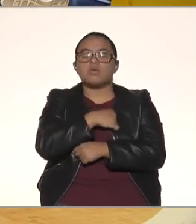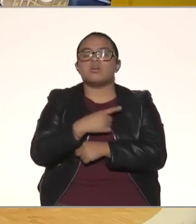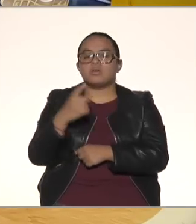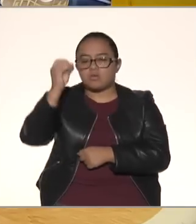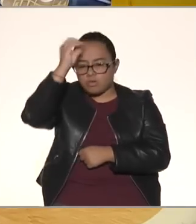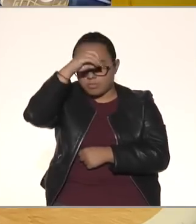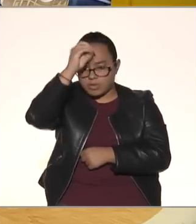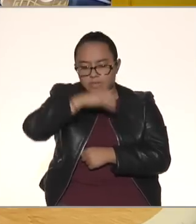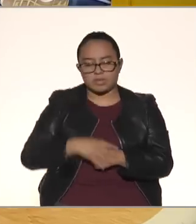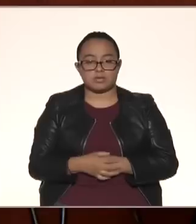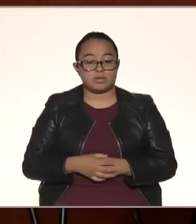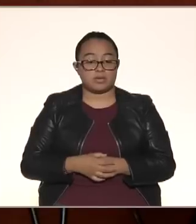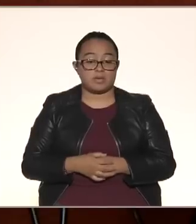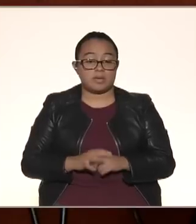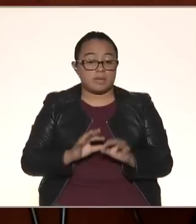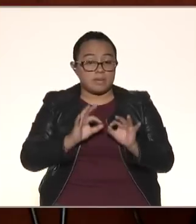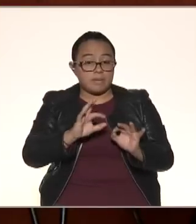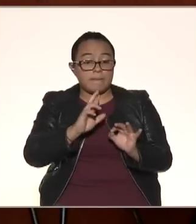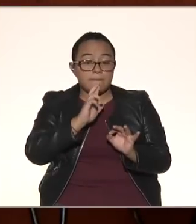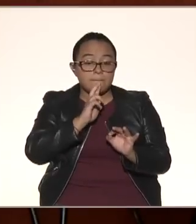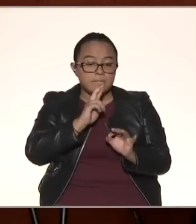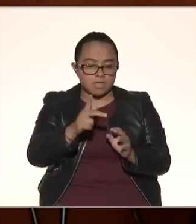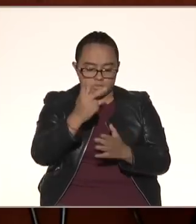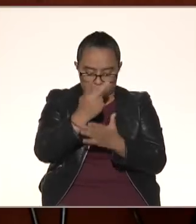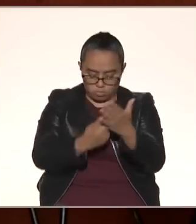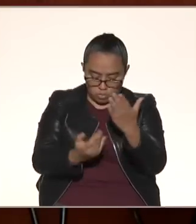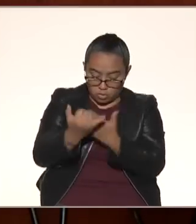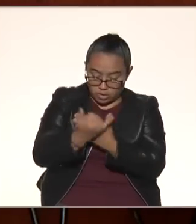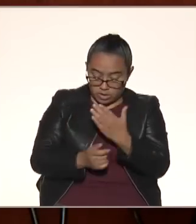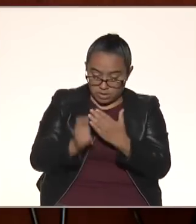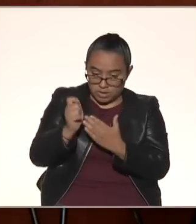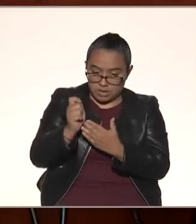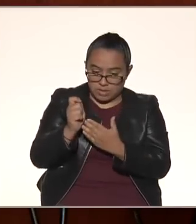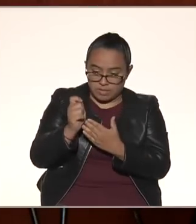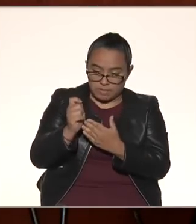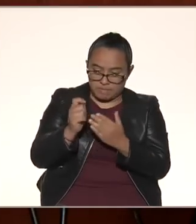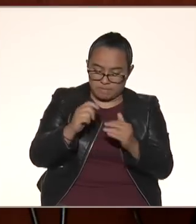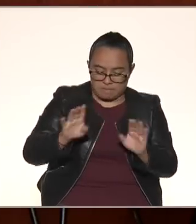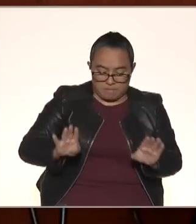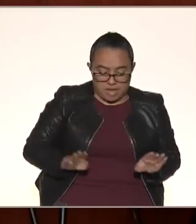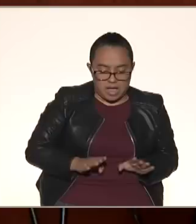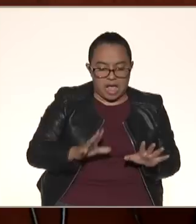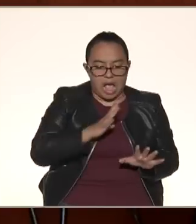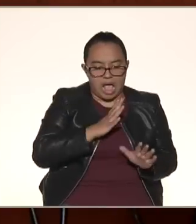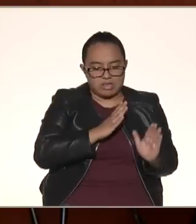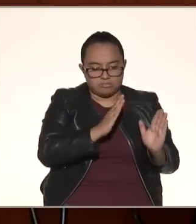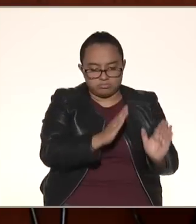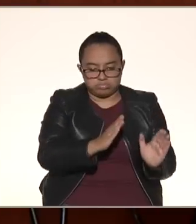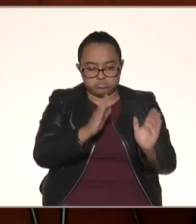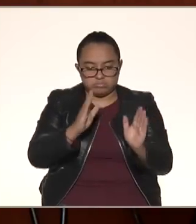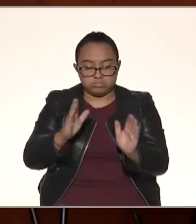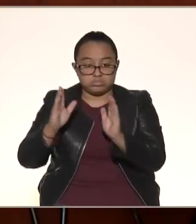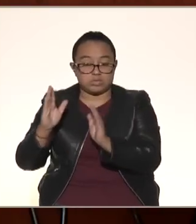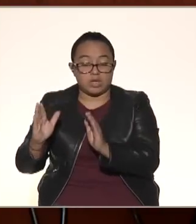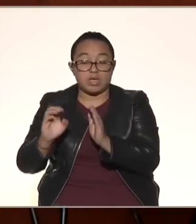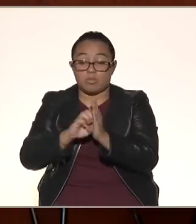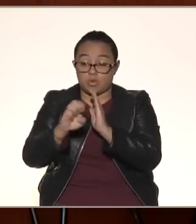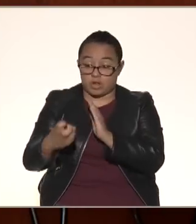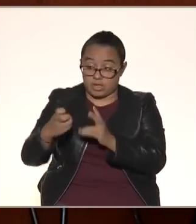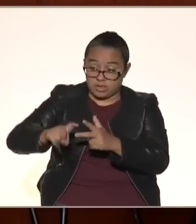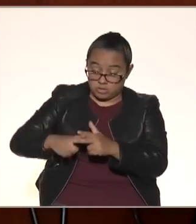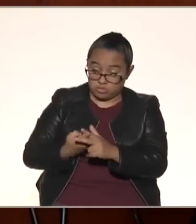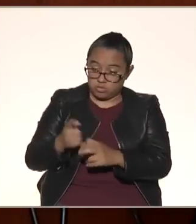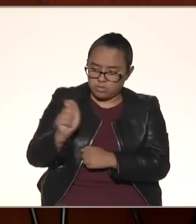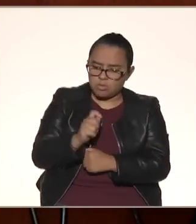Pues lo ideal es que el proceso de un proyecto de pareja tiene etapas. Y ser candidatos o entrar a un noviazgo nos